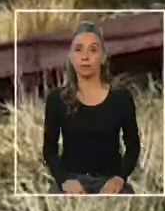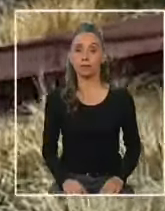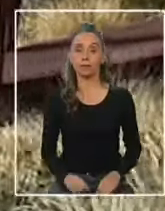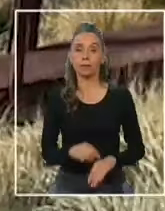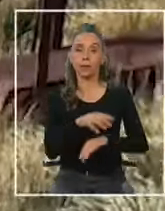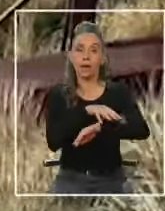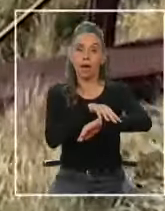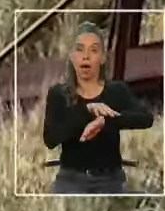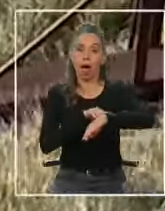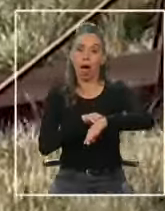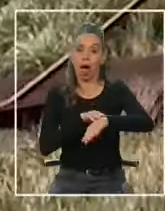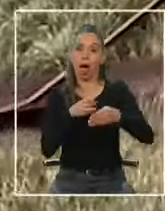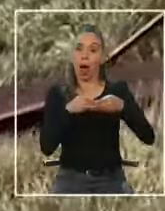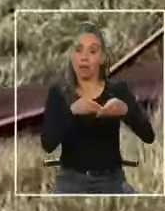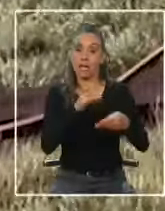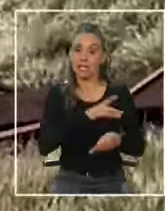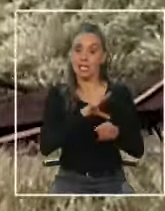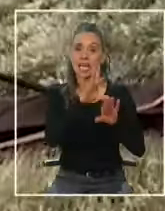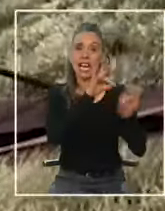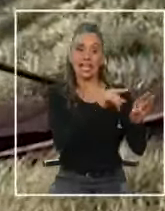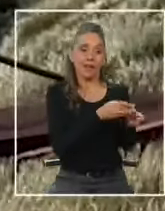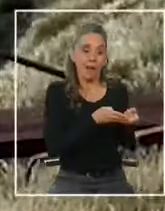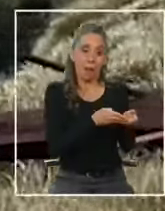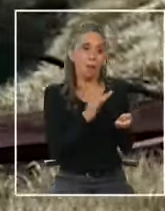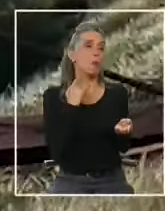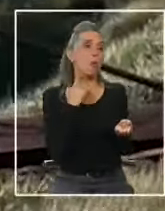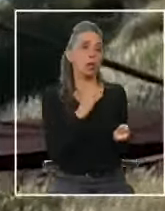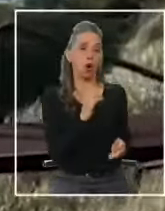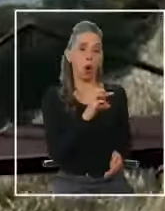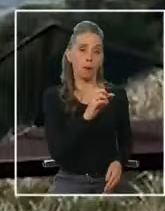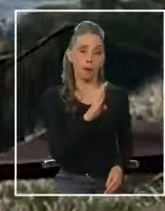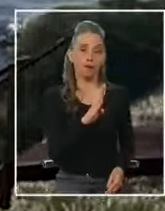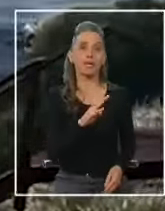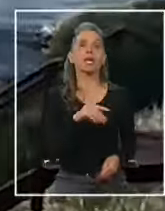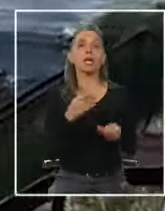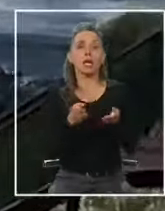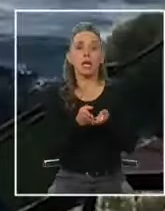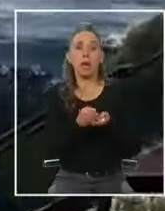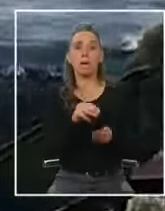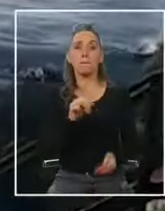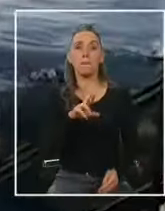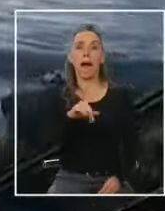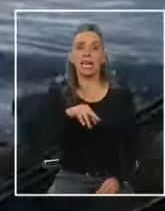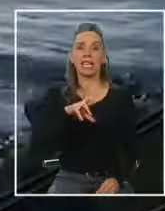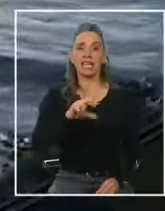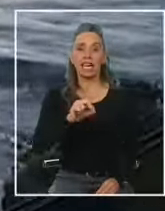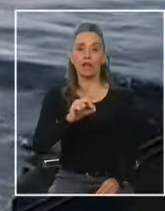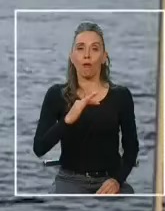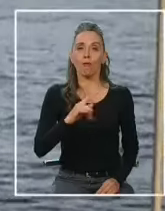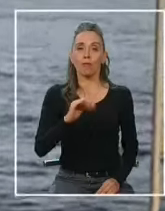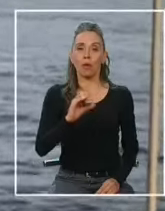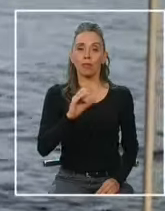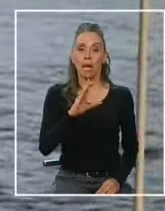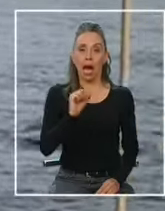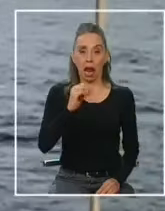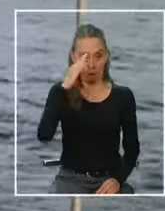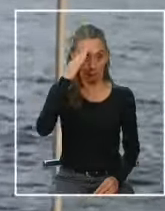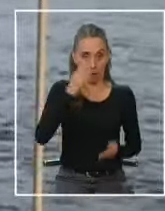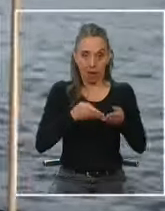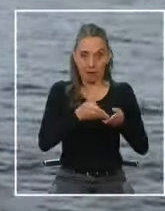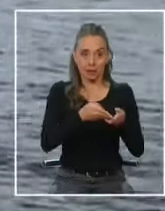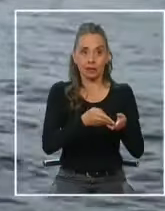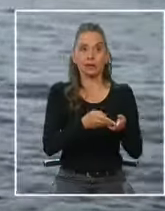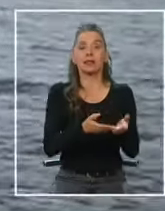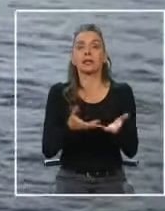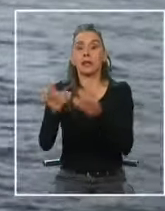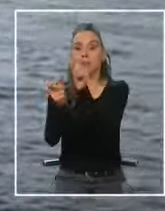La Armada de Chile designa ciertos buques como el OPB Marinero Fuente Alba, no solo para abastecer y mantener